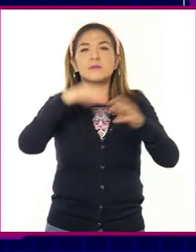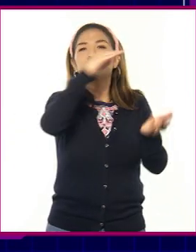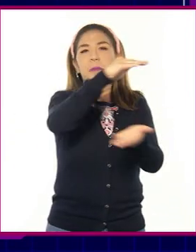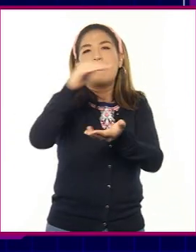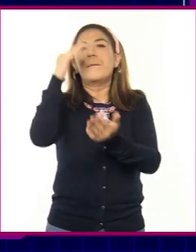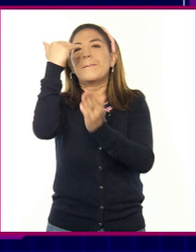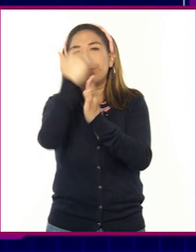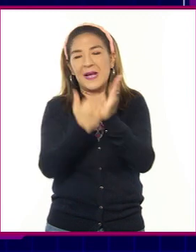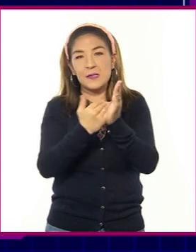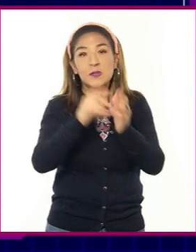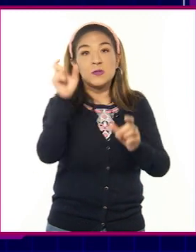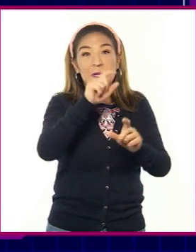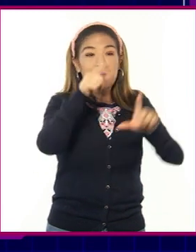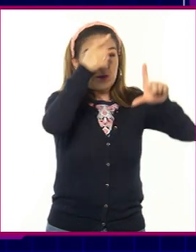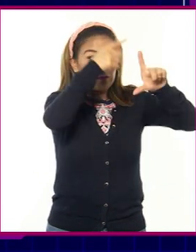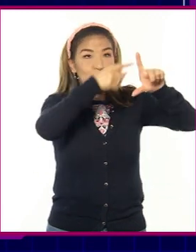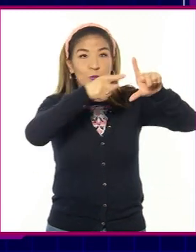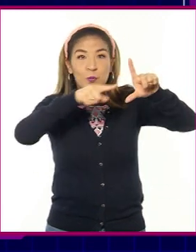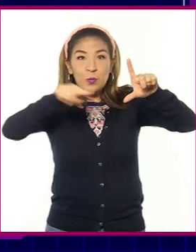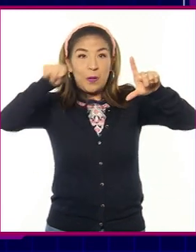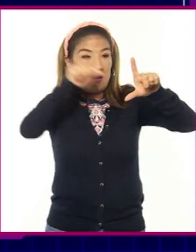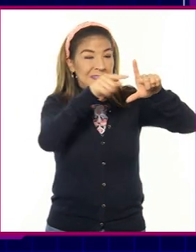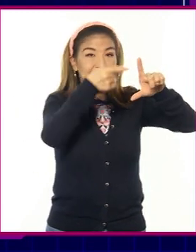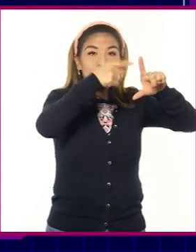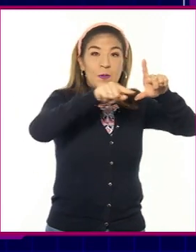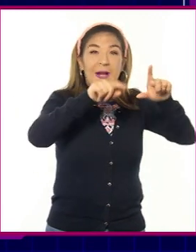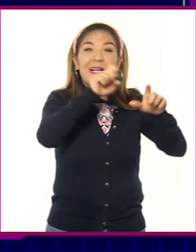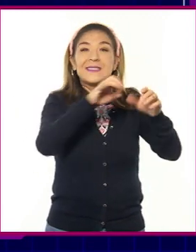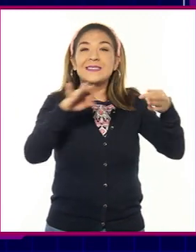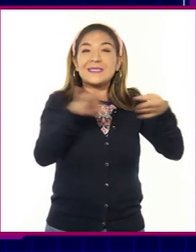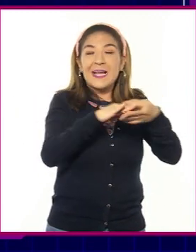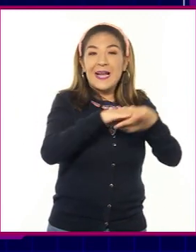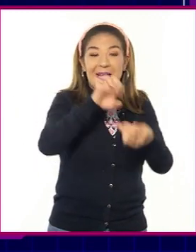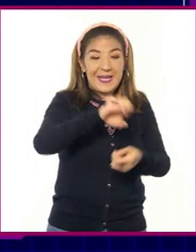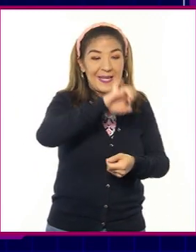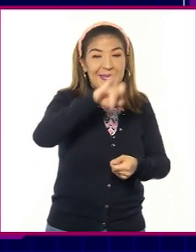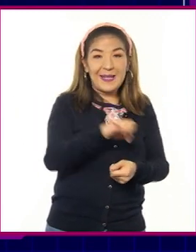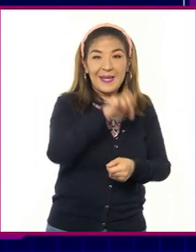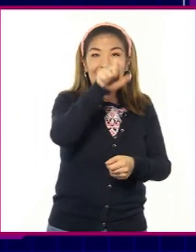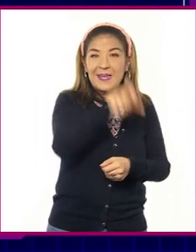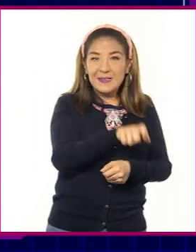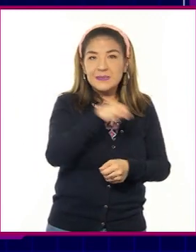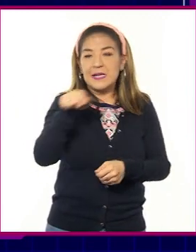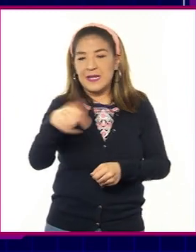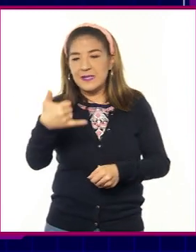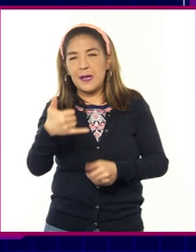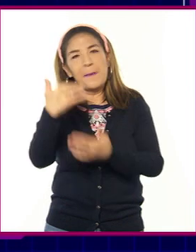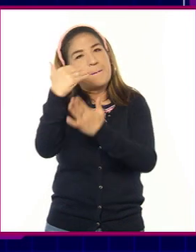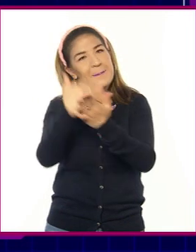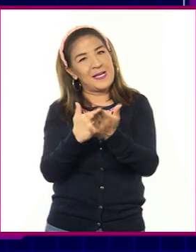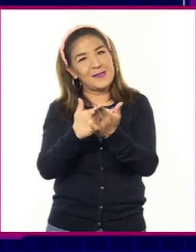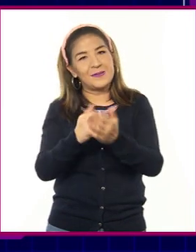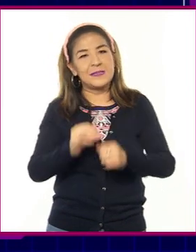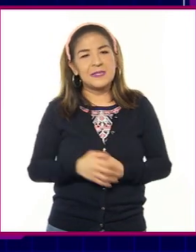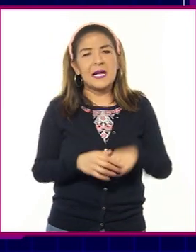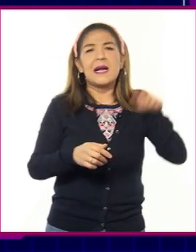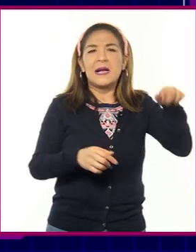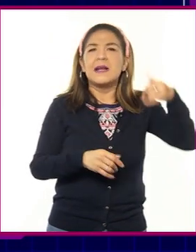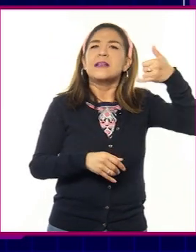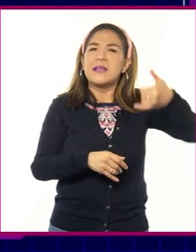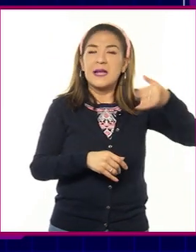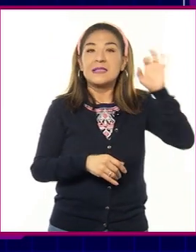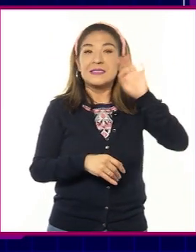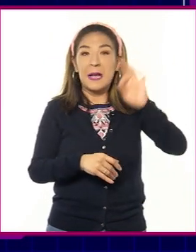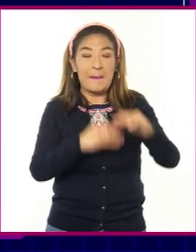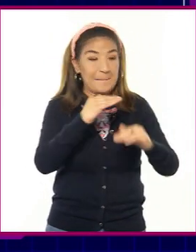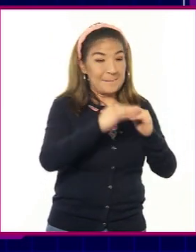mientras la curva se acerca más al eje X, los valores en el eje Y serán menores. En el eje Y, mientras